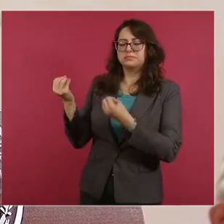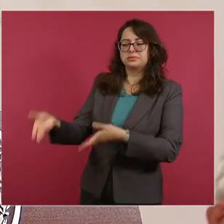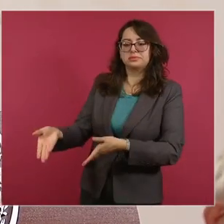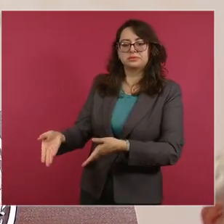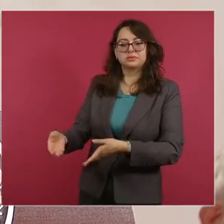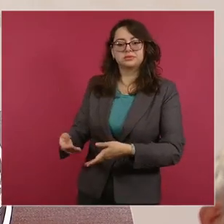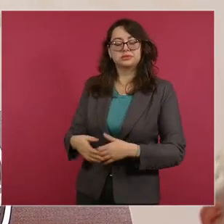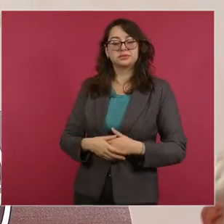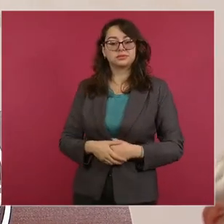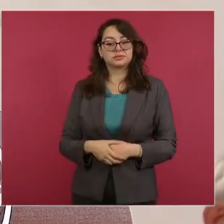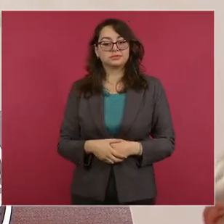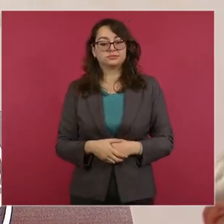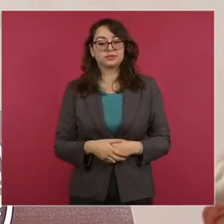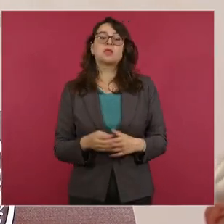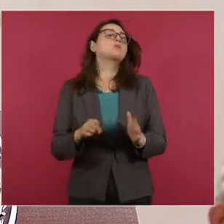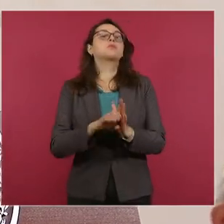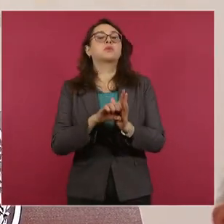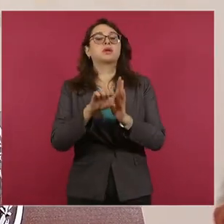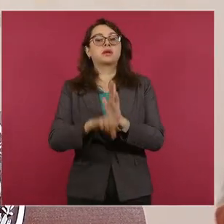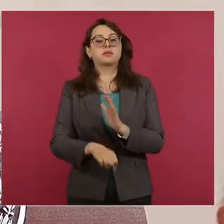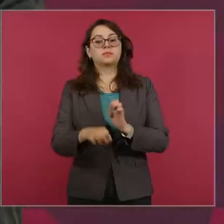No, a Iberdrola le interesaba